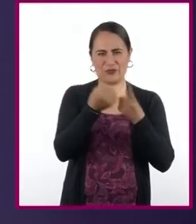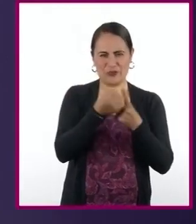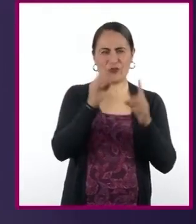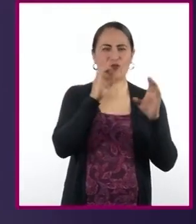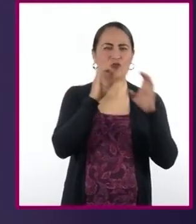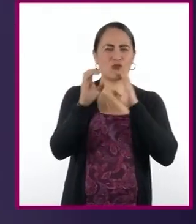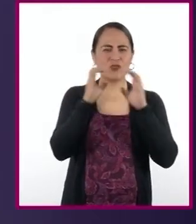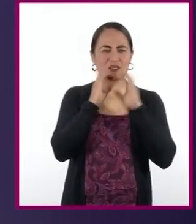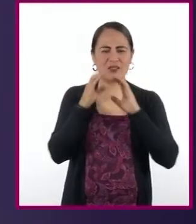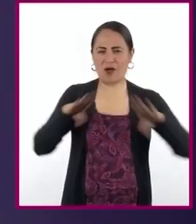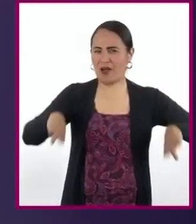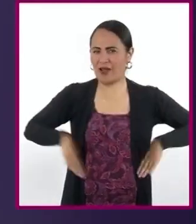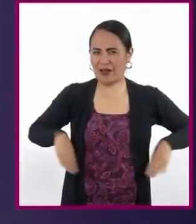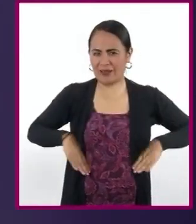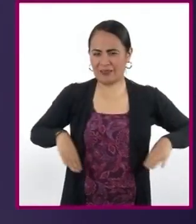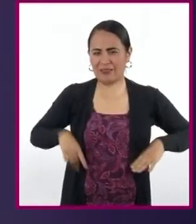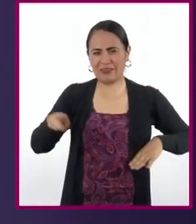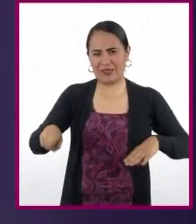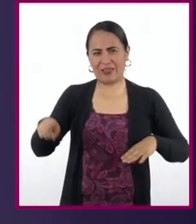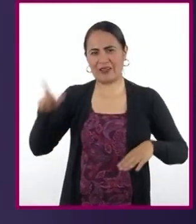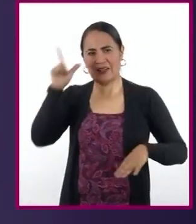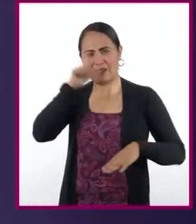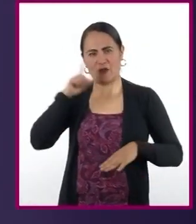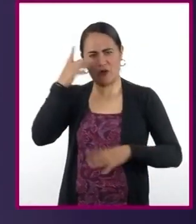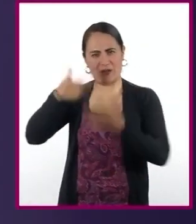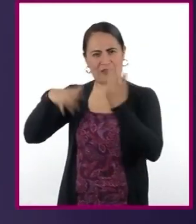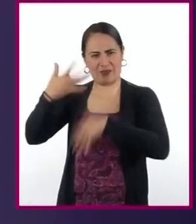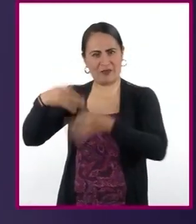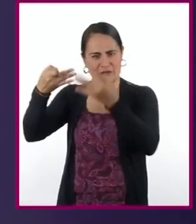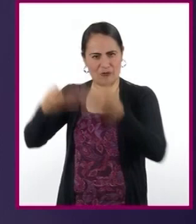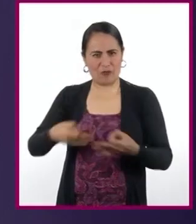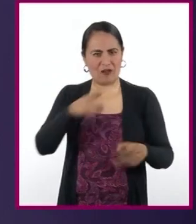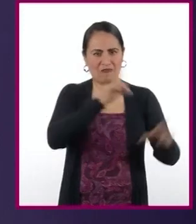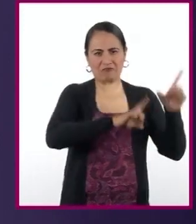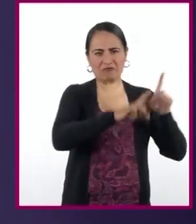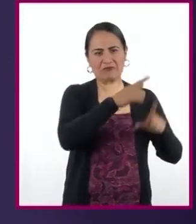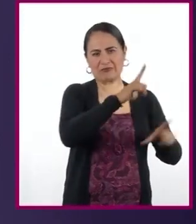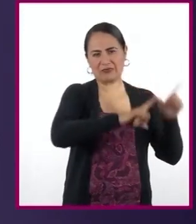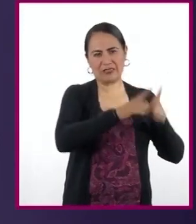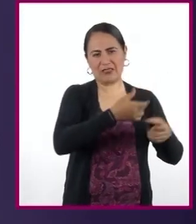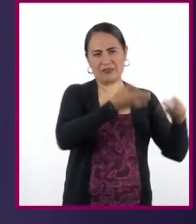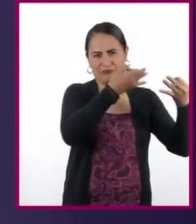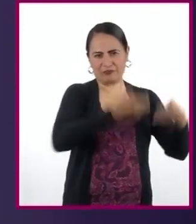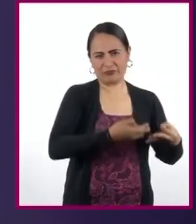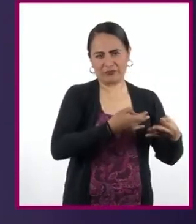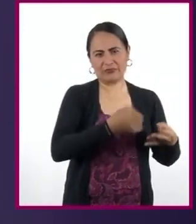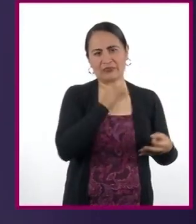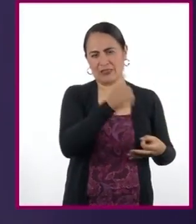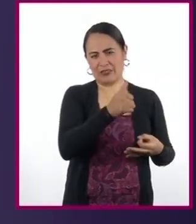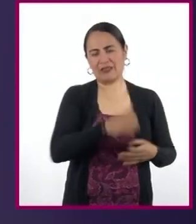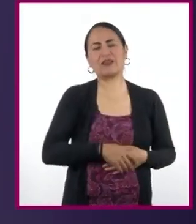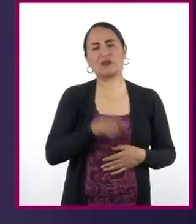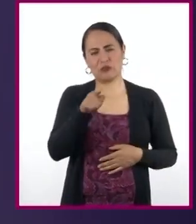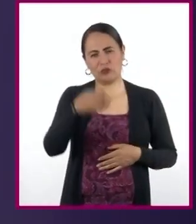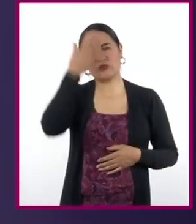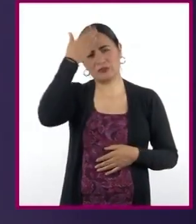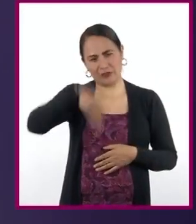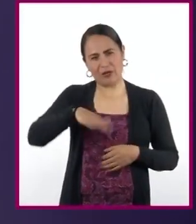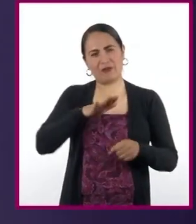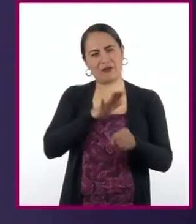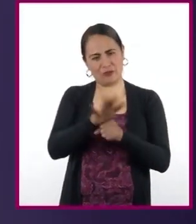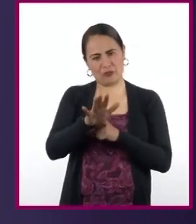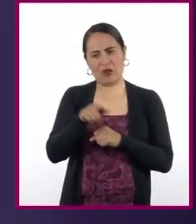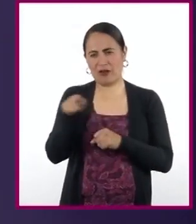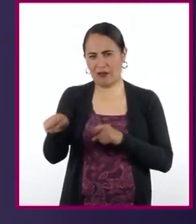cuáles son las características del lenguaje formal y del lenguaje informal, ya sabes en qué situación comunicativa es